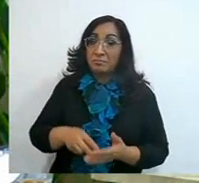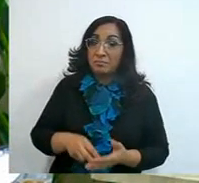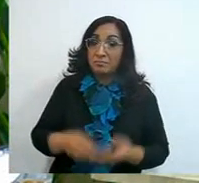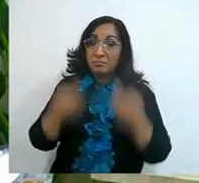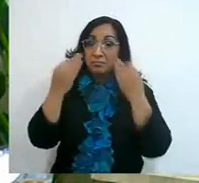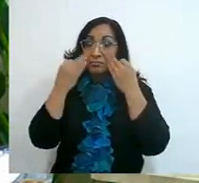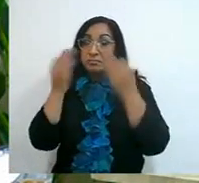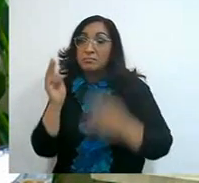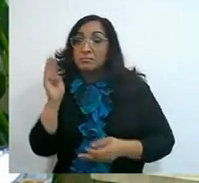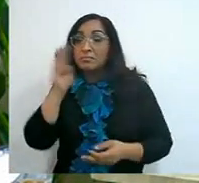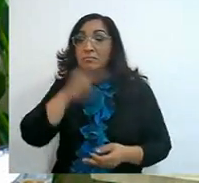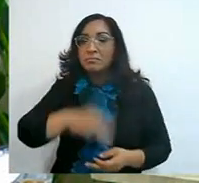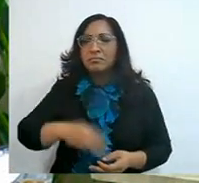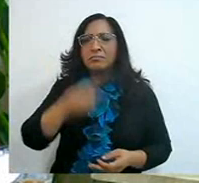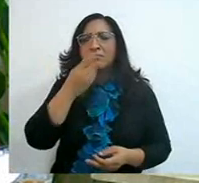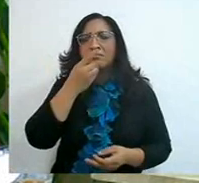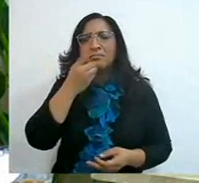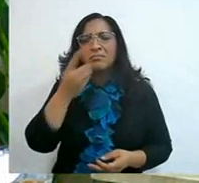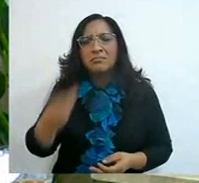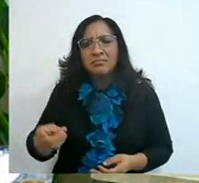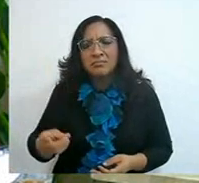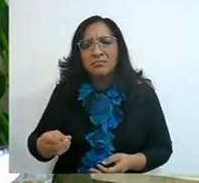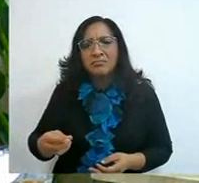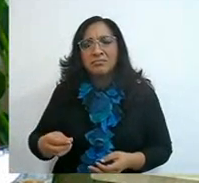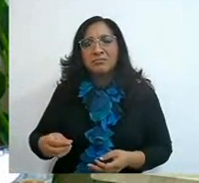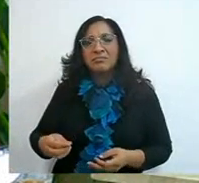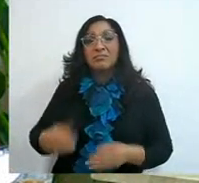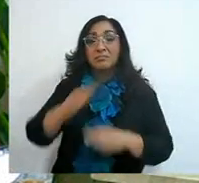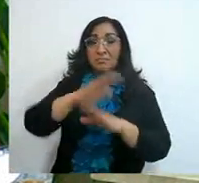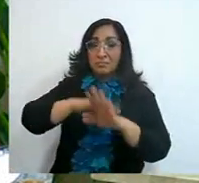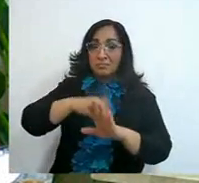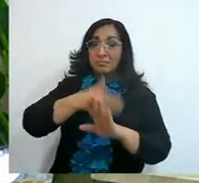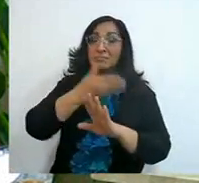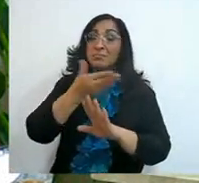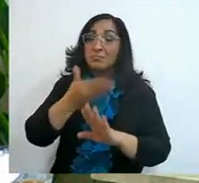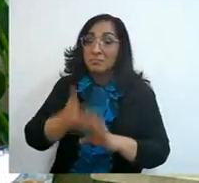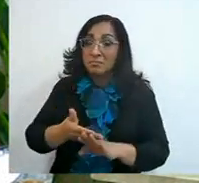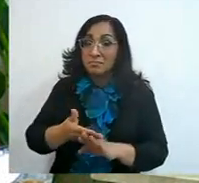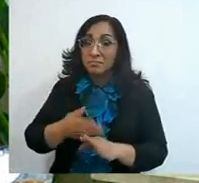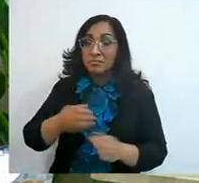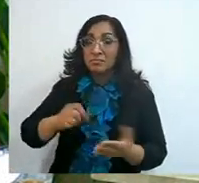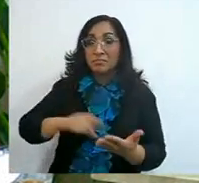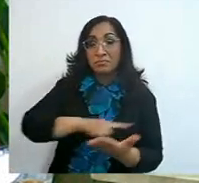hombres diciendo que Esteban hablaba mal contra el lugar santo.